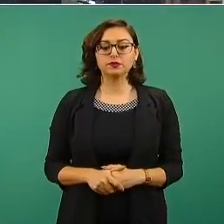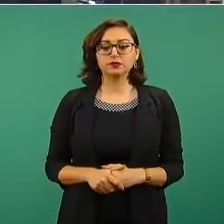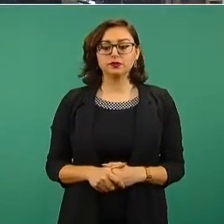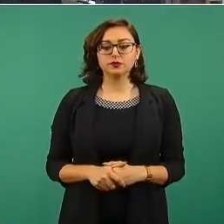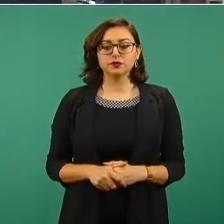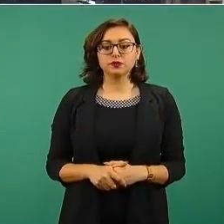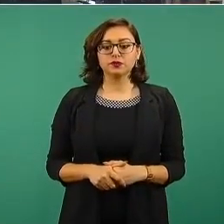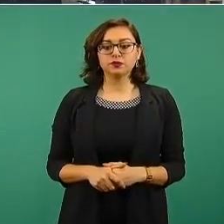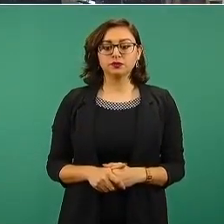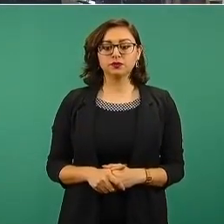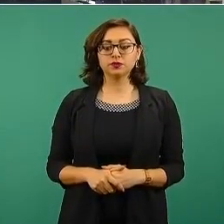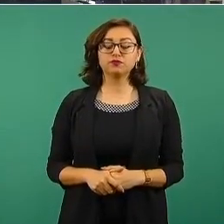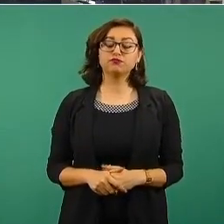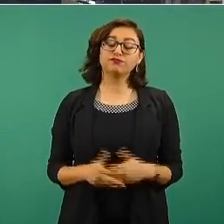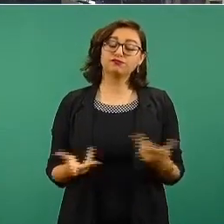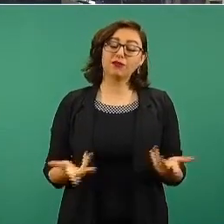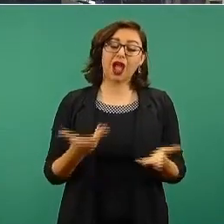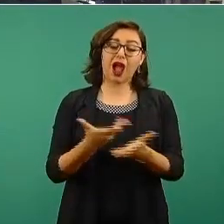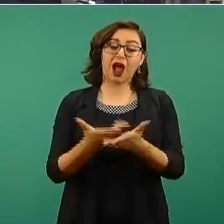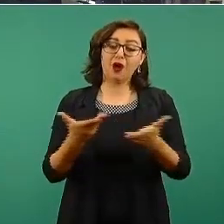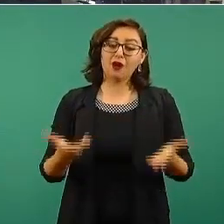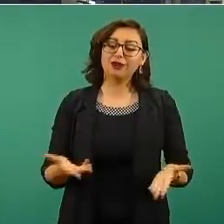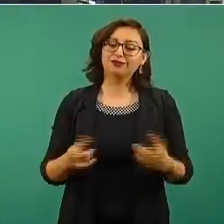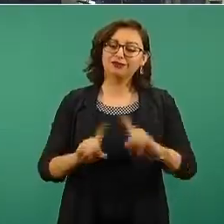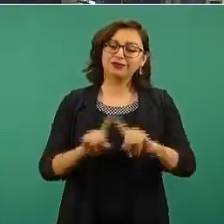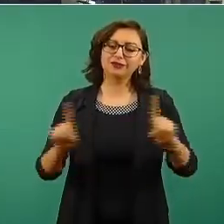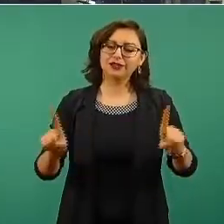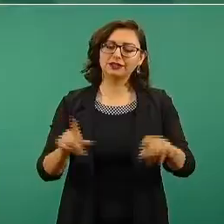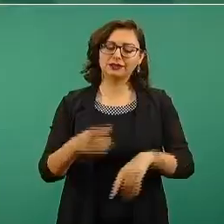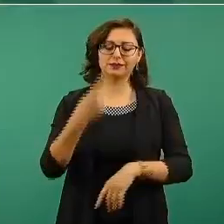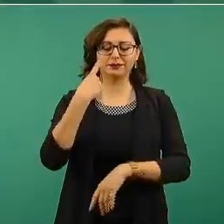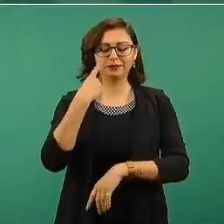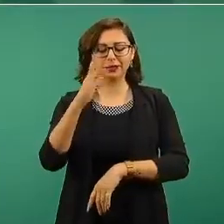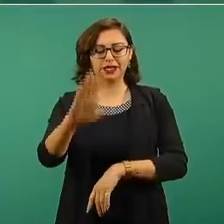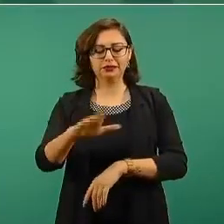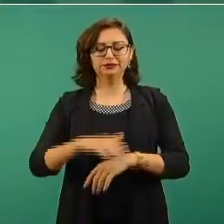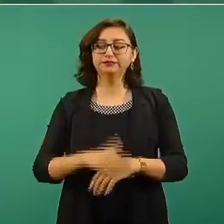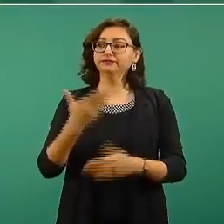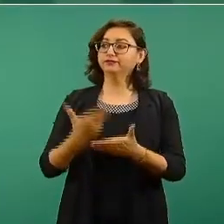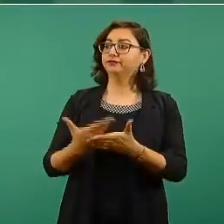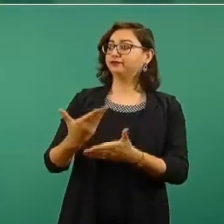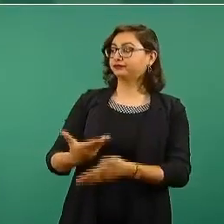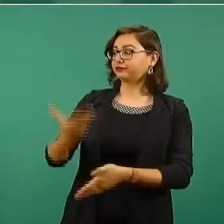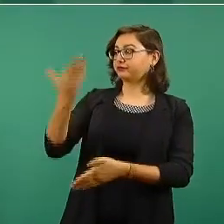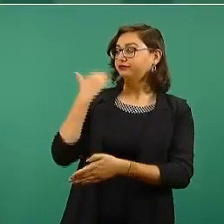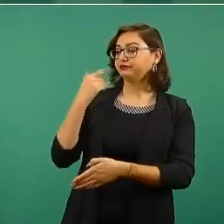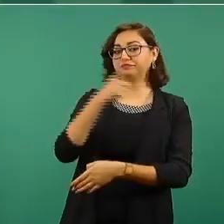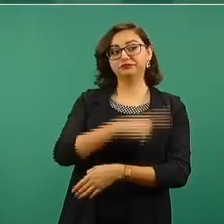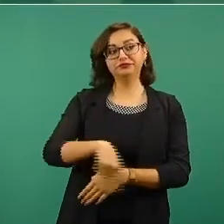tiempos. Aquella campaña funcionó no por la frase,